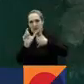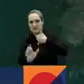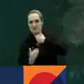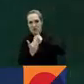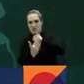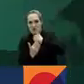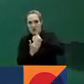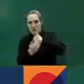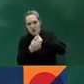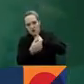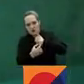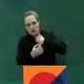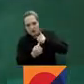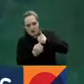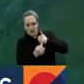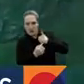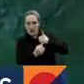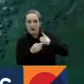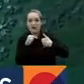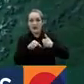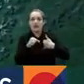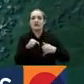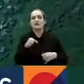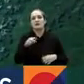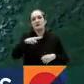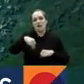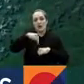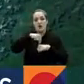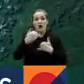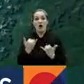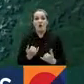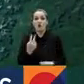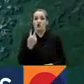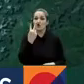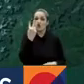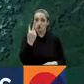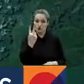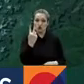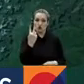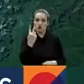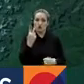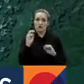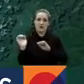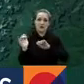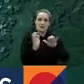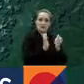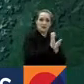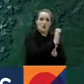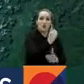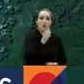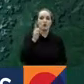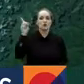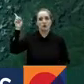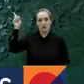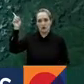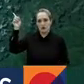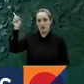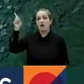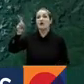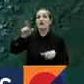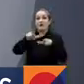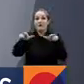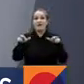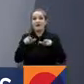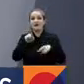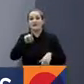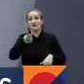compleja. Hasta ahora se registran dos desplazamientos masivos, uno en la zona rural del municipio de Maguipayán, 128 familias han